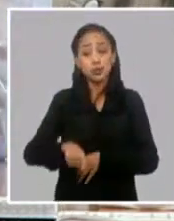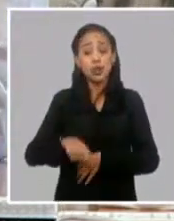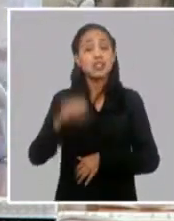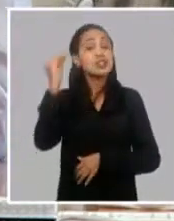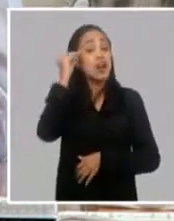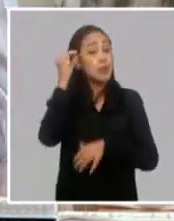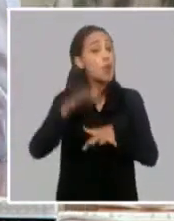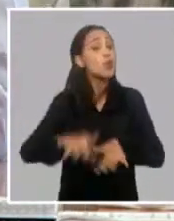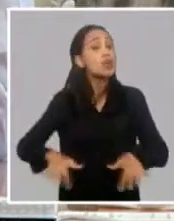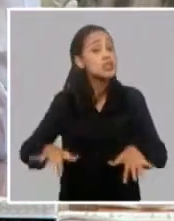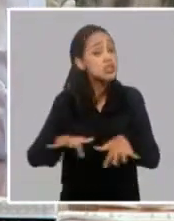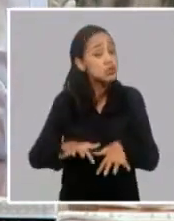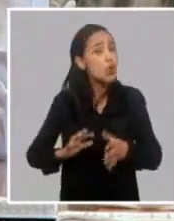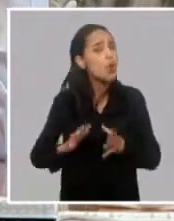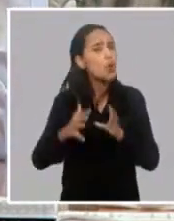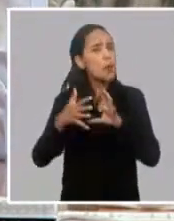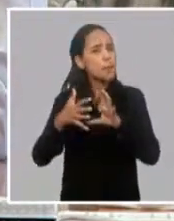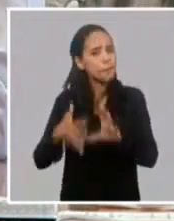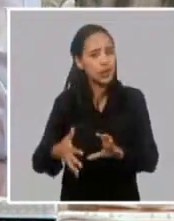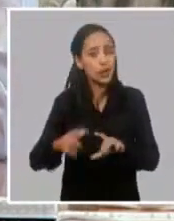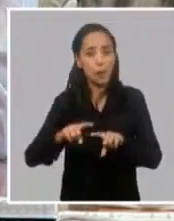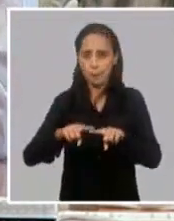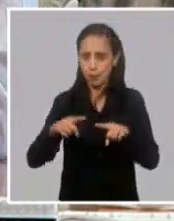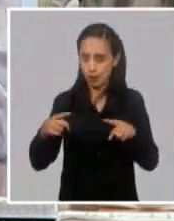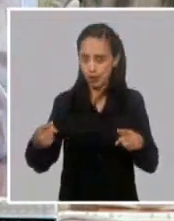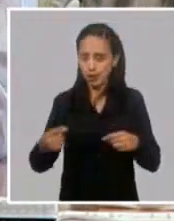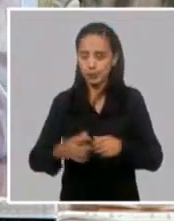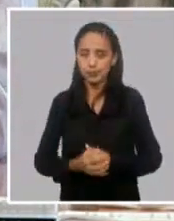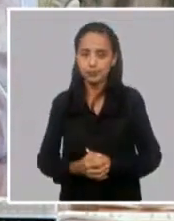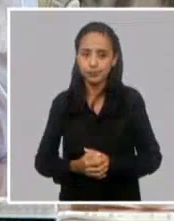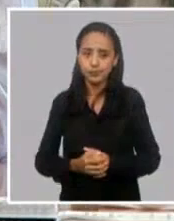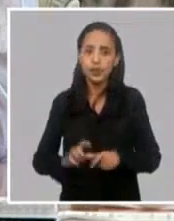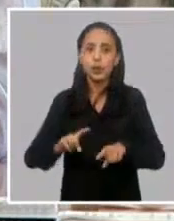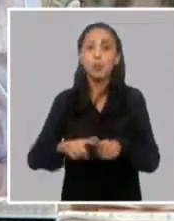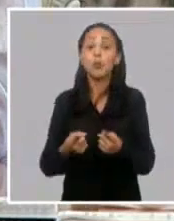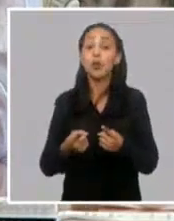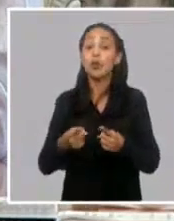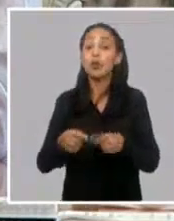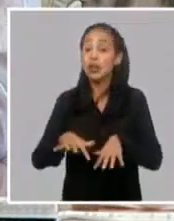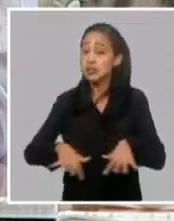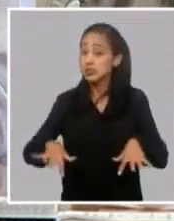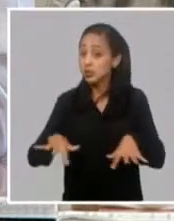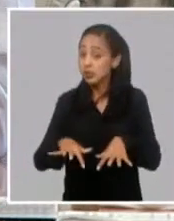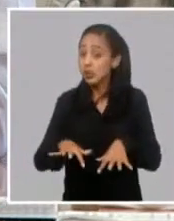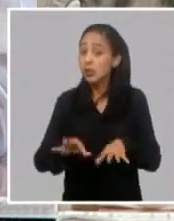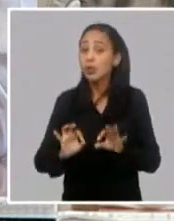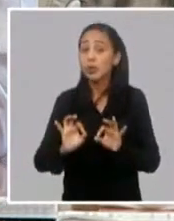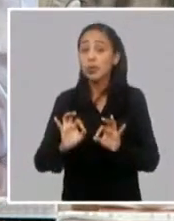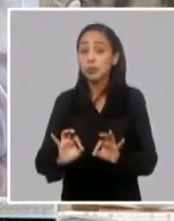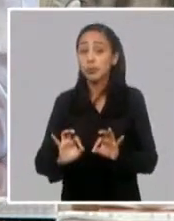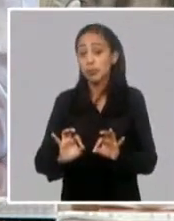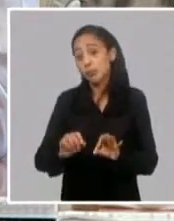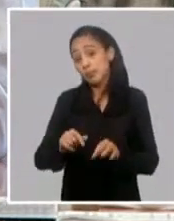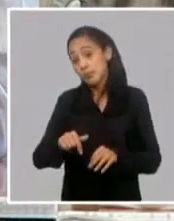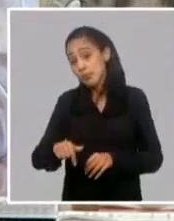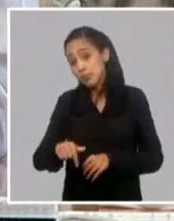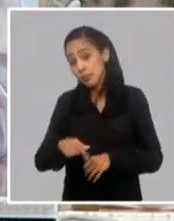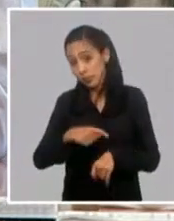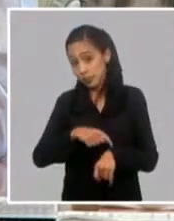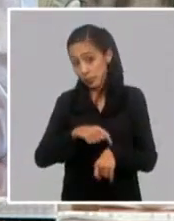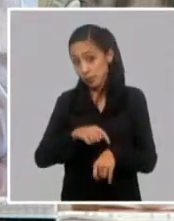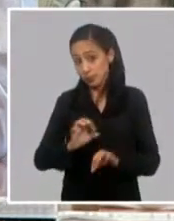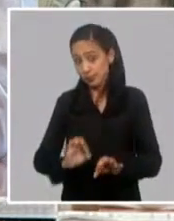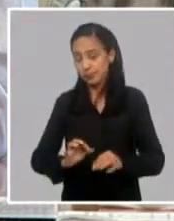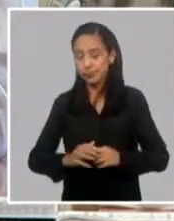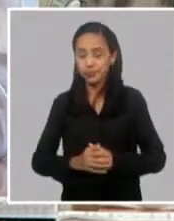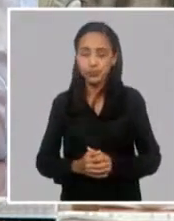situación compleja y retadora. Compleja por los elementos de contexto y la relación entre esos elementos de contexto. Y